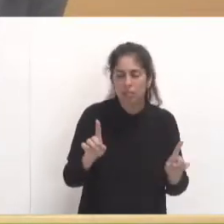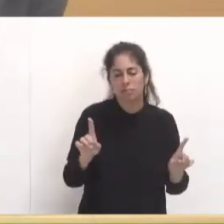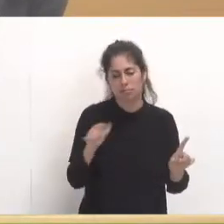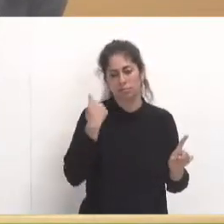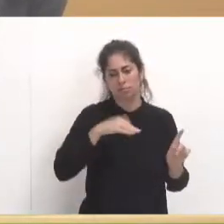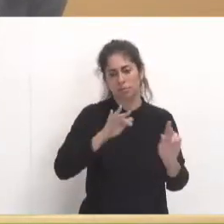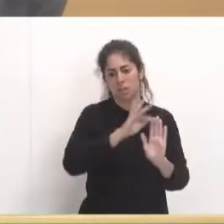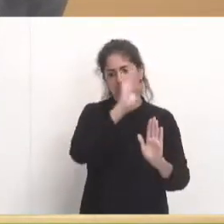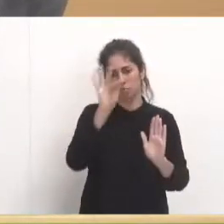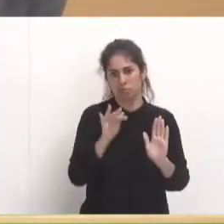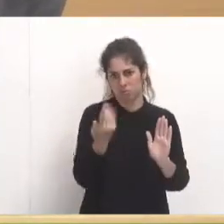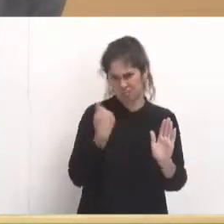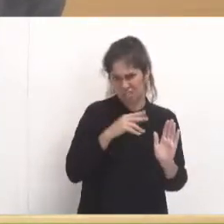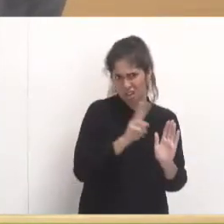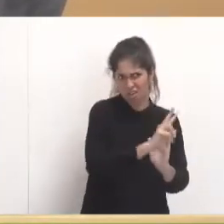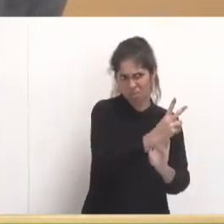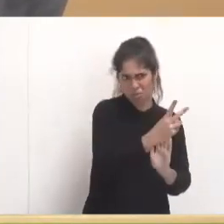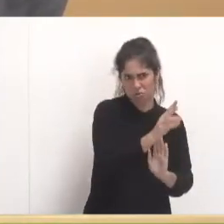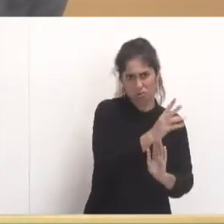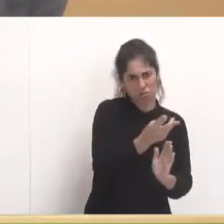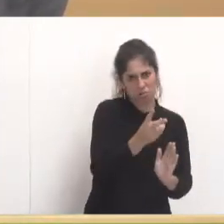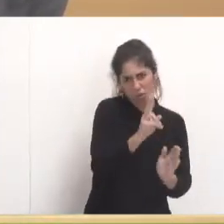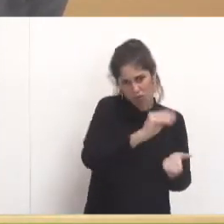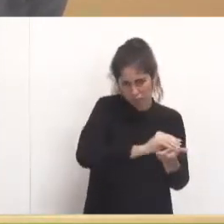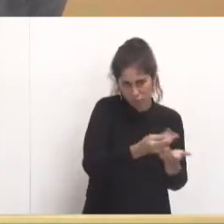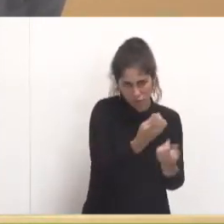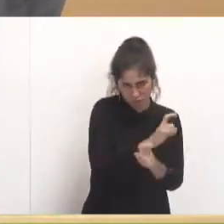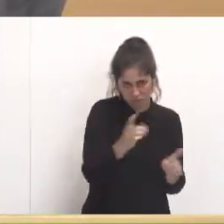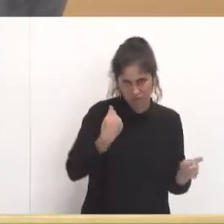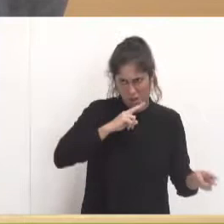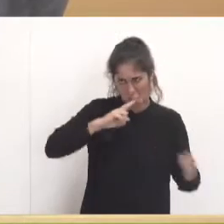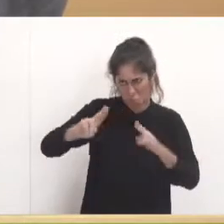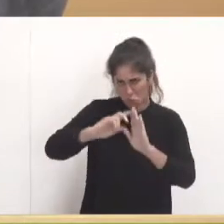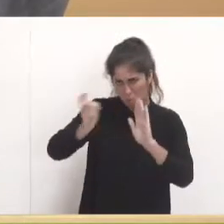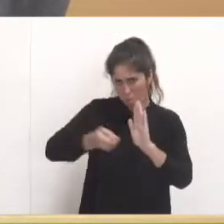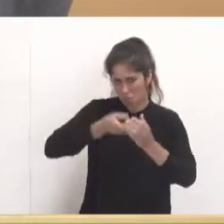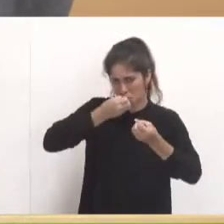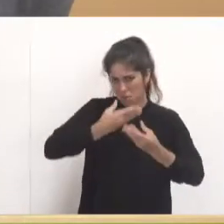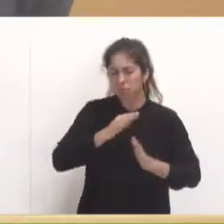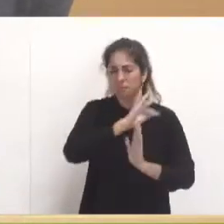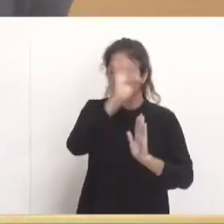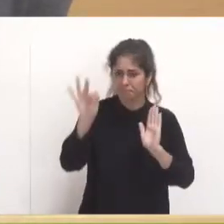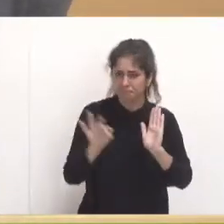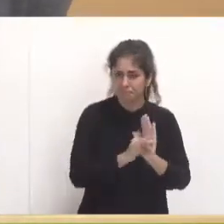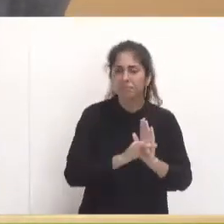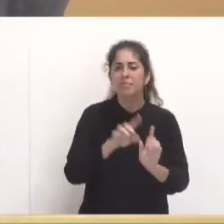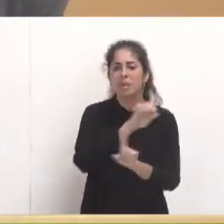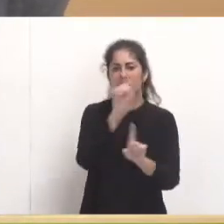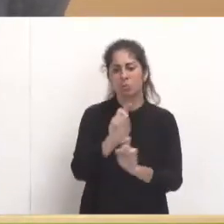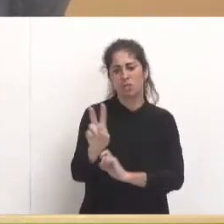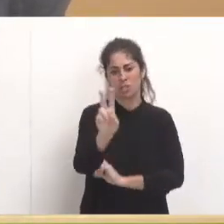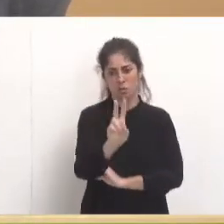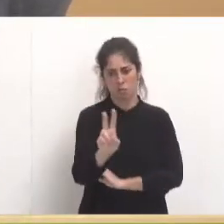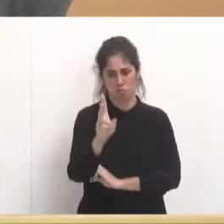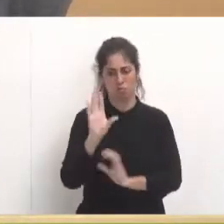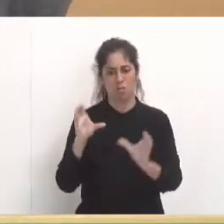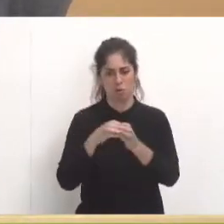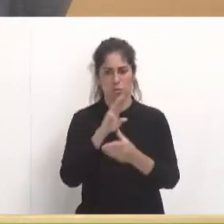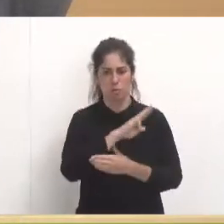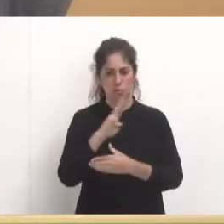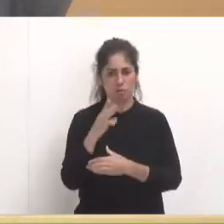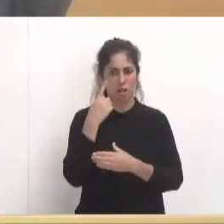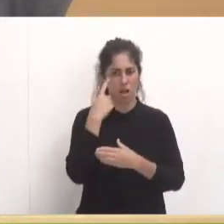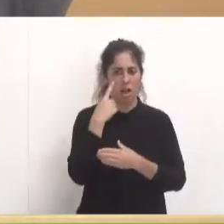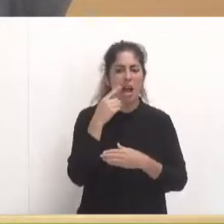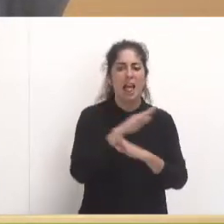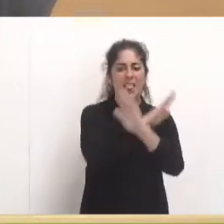al segundo turno. Ya he contestado con el primero. Pasamos a la siguiente pregunta, que también realiza el Grupo Popular, relativa a la opinión del Grupo de Gobierno sobre el